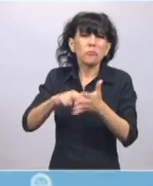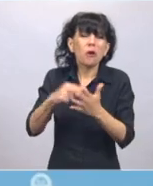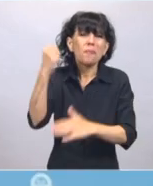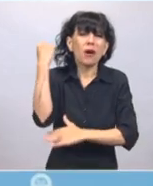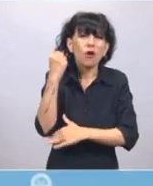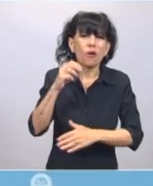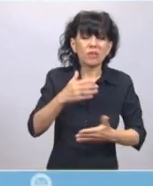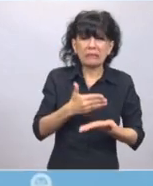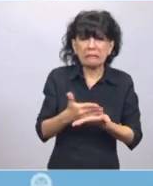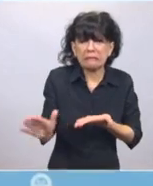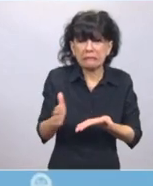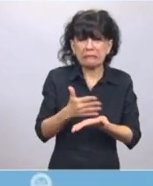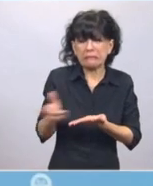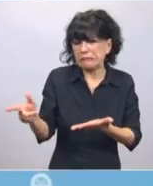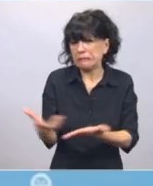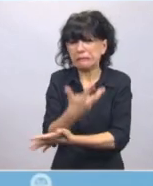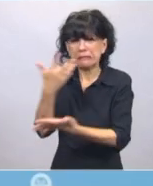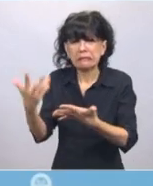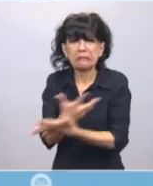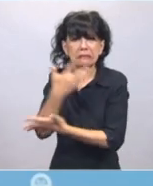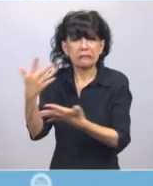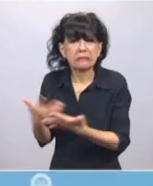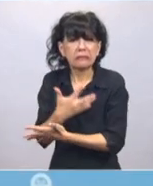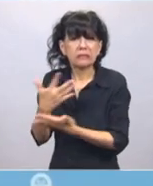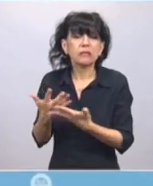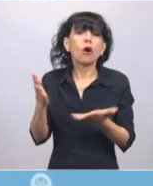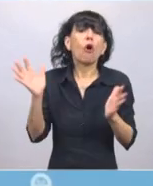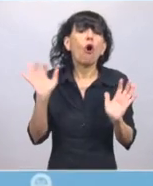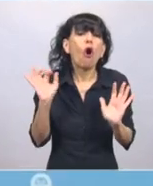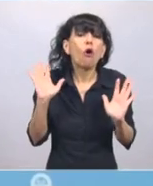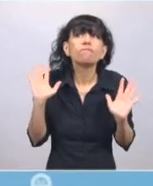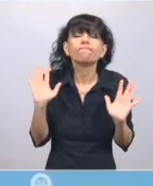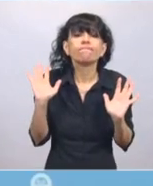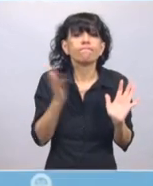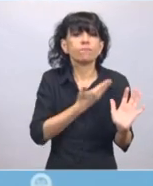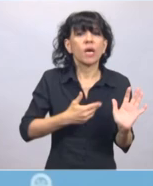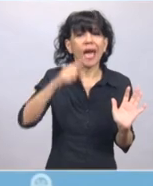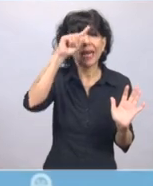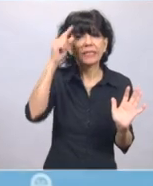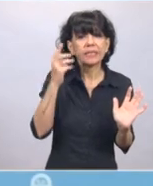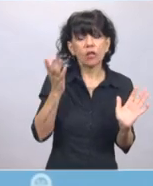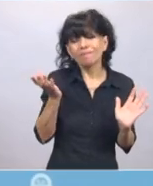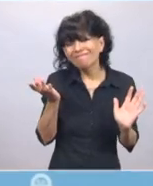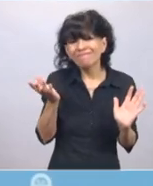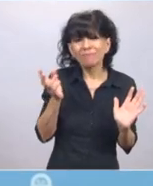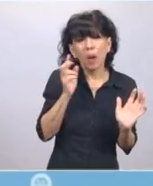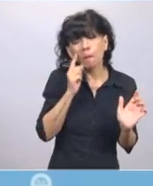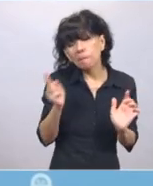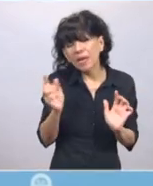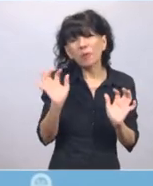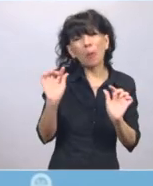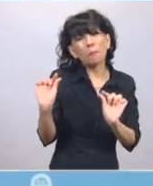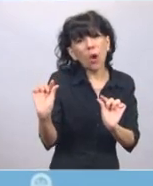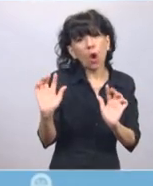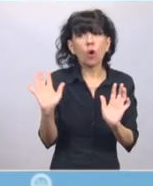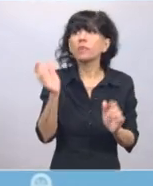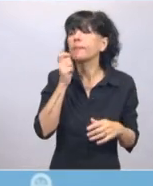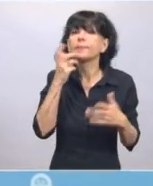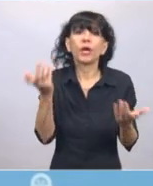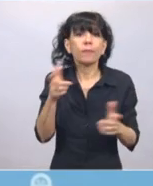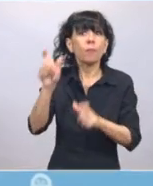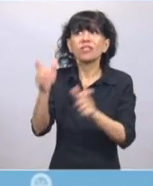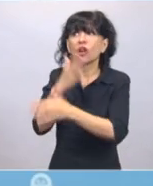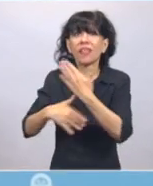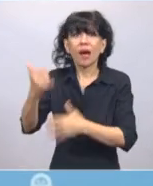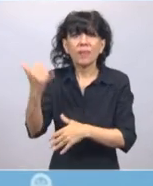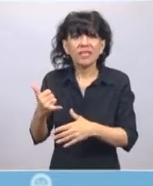sociales o por una mirada pequeña por parte del Estado en el caso de las personas con discapacidad tiene que ser